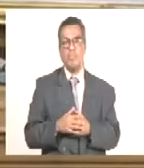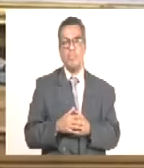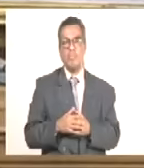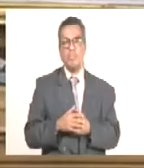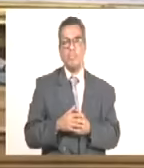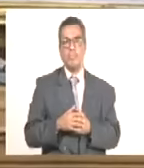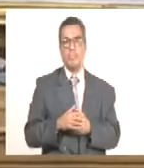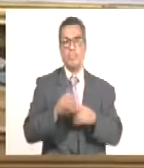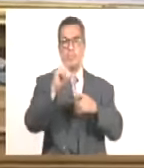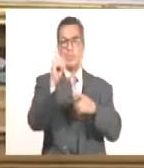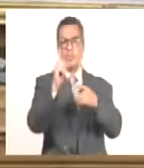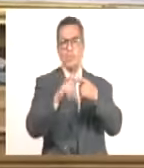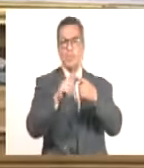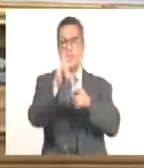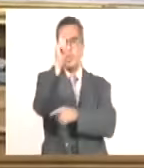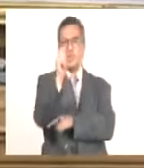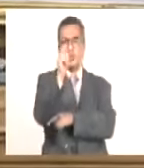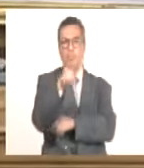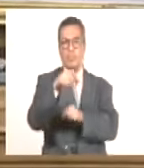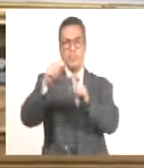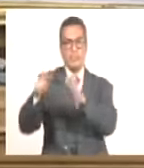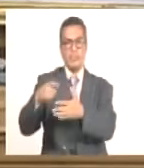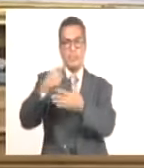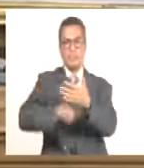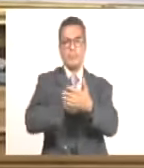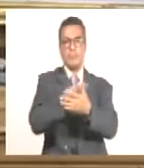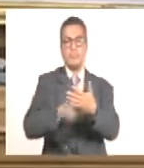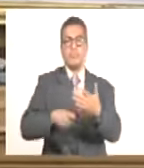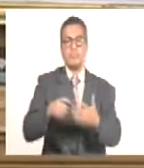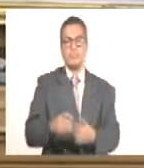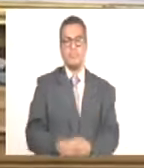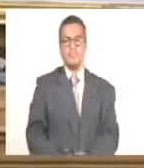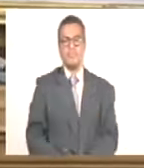Queremos suspender a un solo diputado, no más.